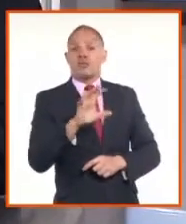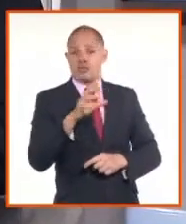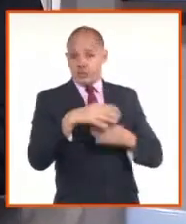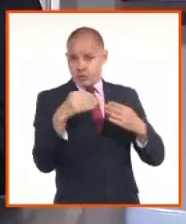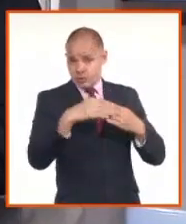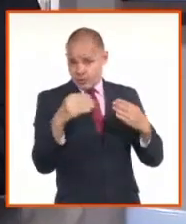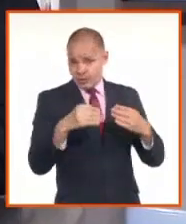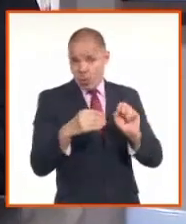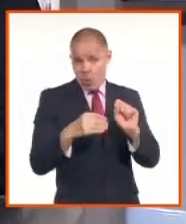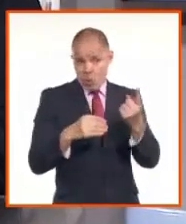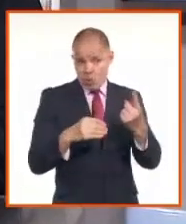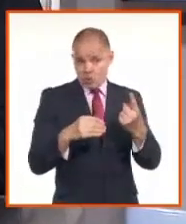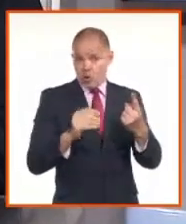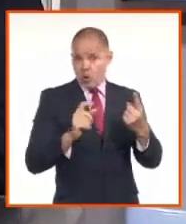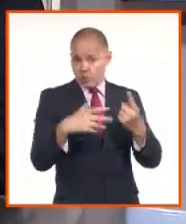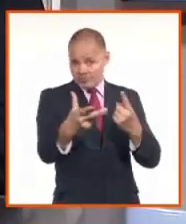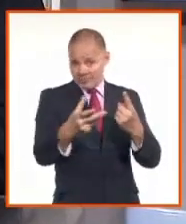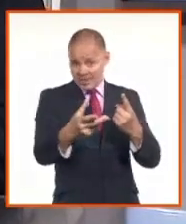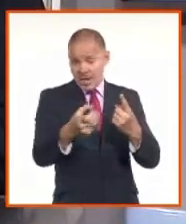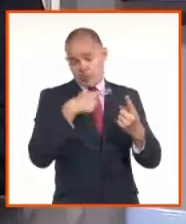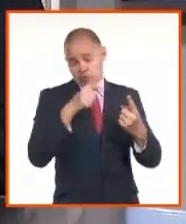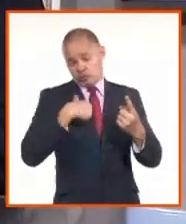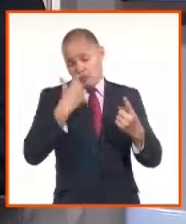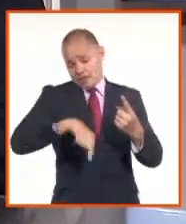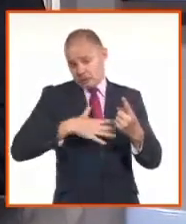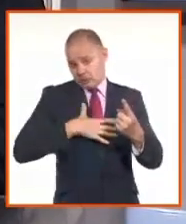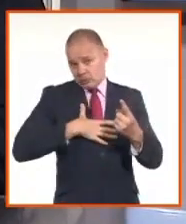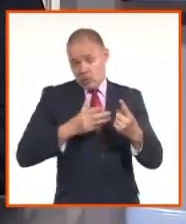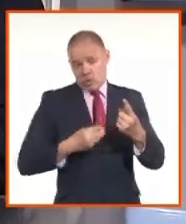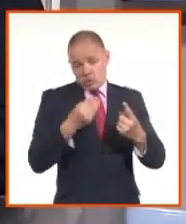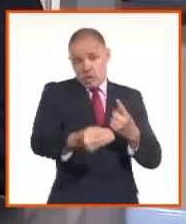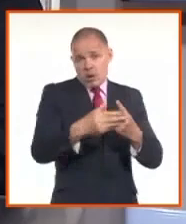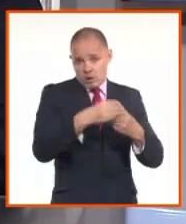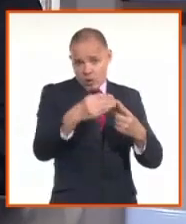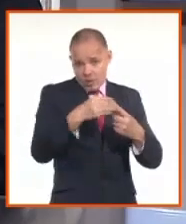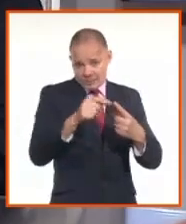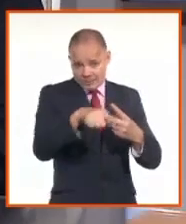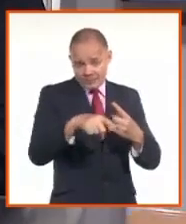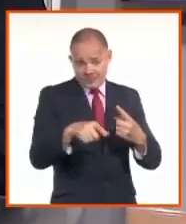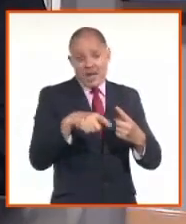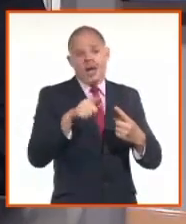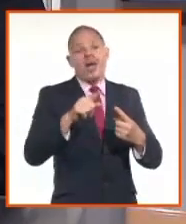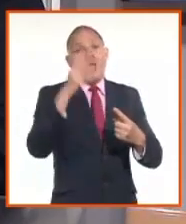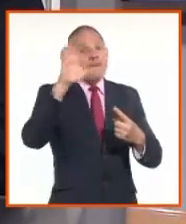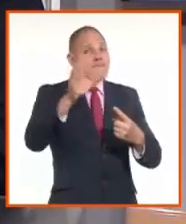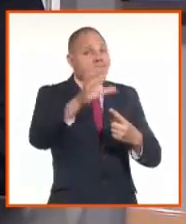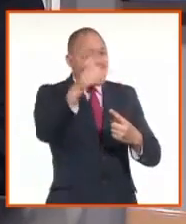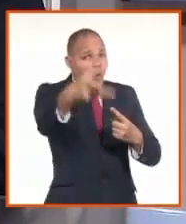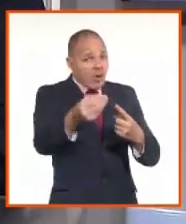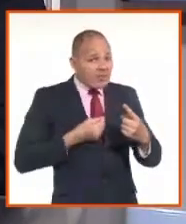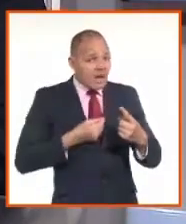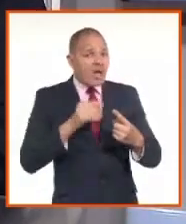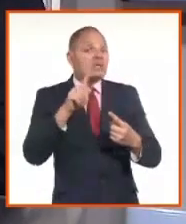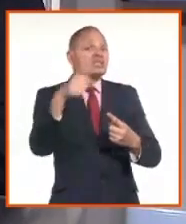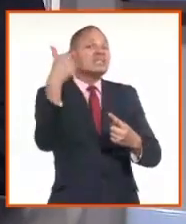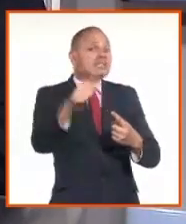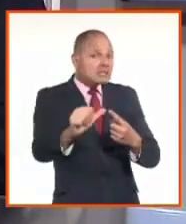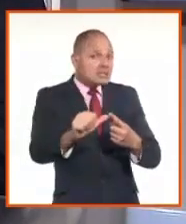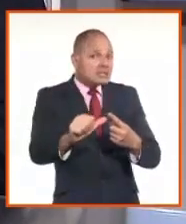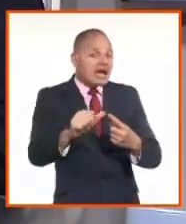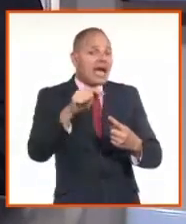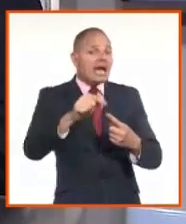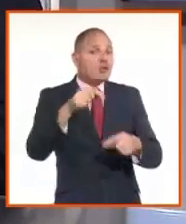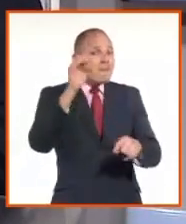los alertó incluso a nuestra población esta medida que estamos anunciando oficialmente aquí no genera en